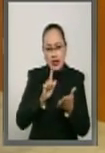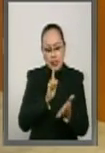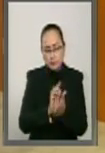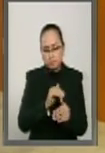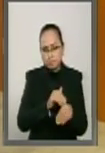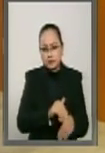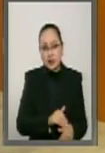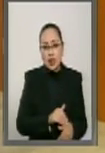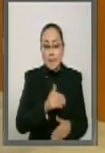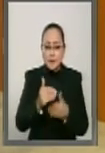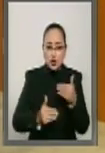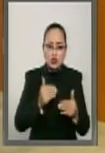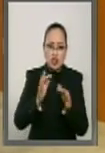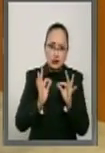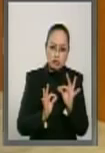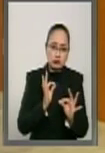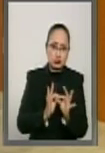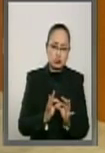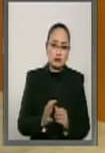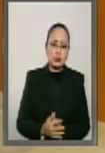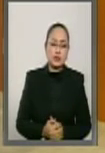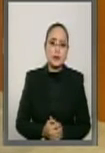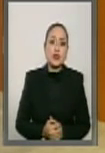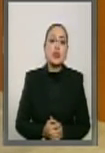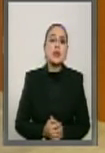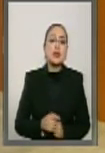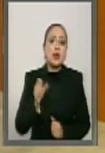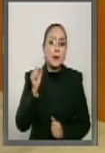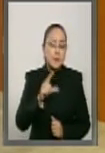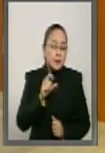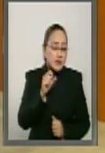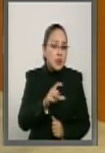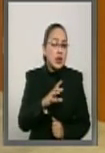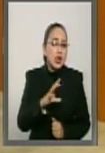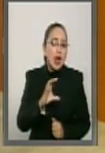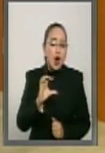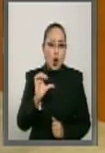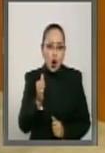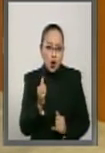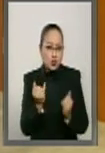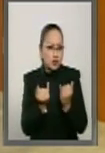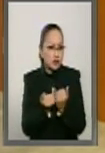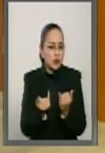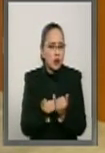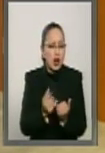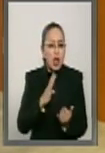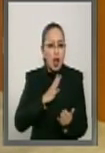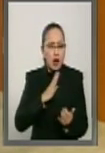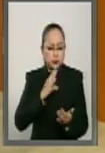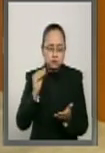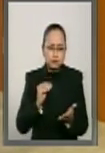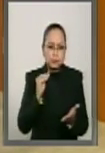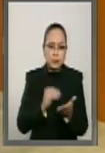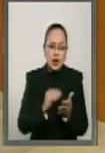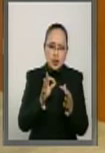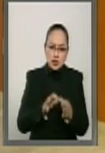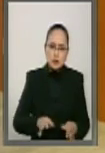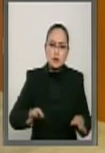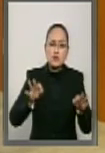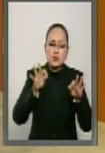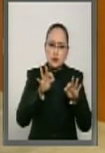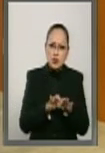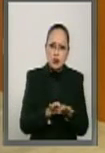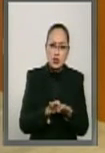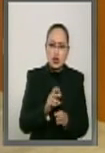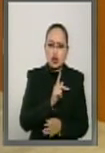el debido proceso. Por otro lado, igualmente se precisa